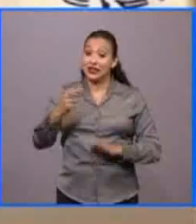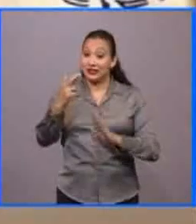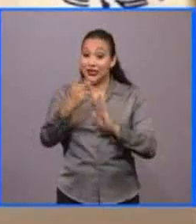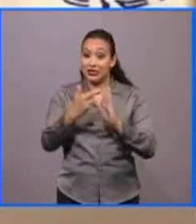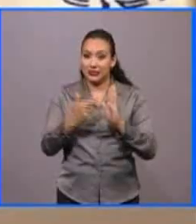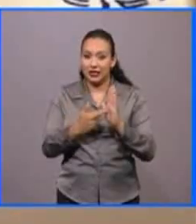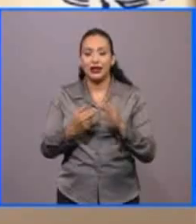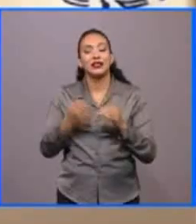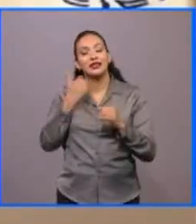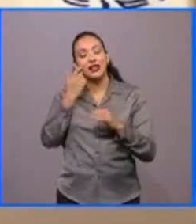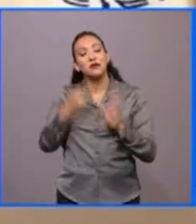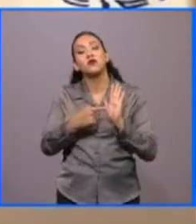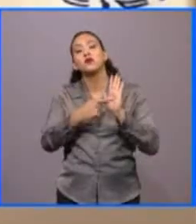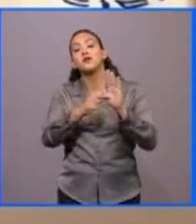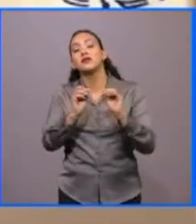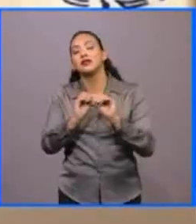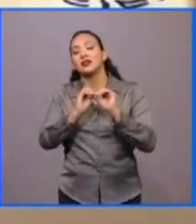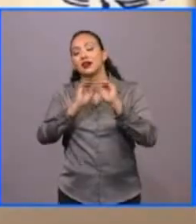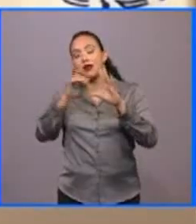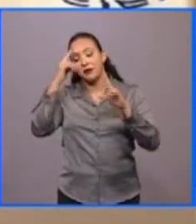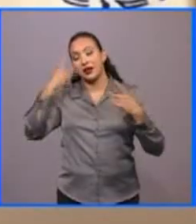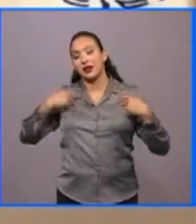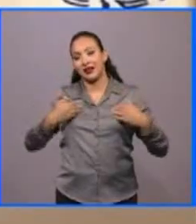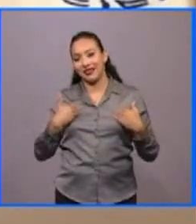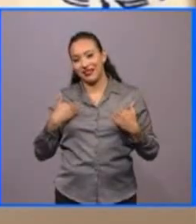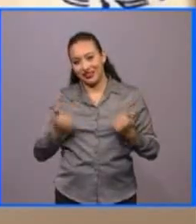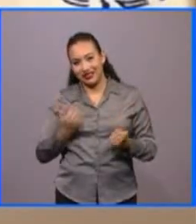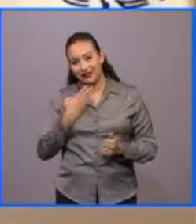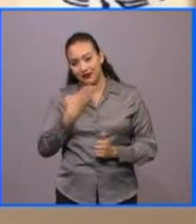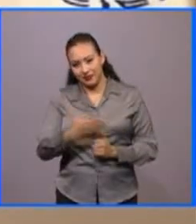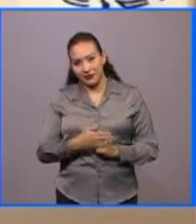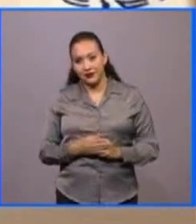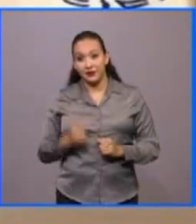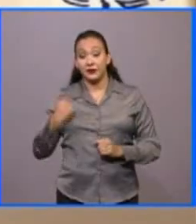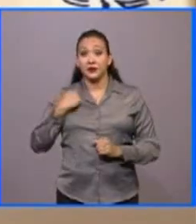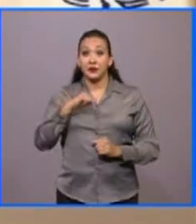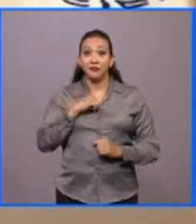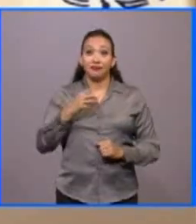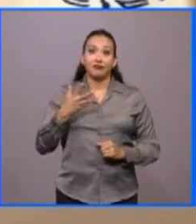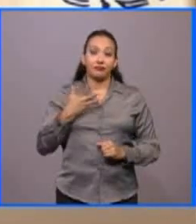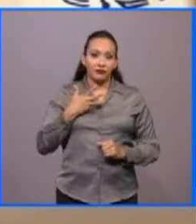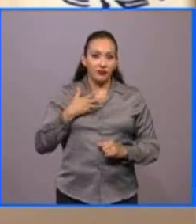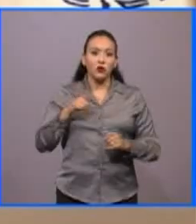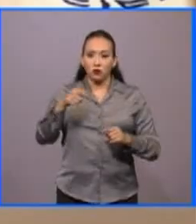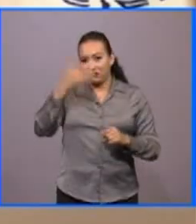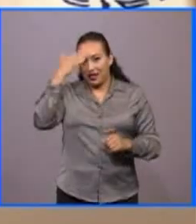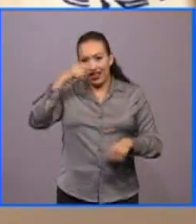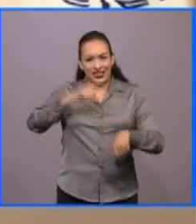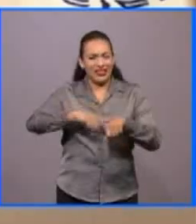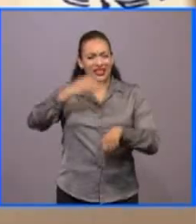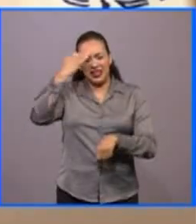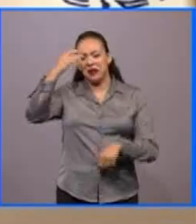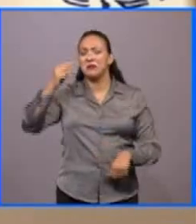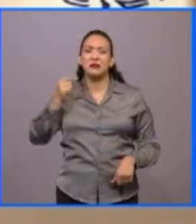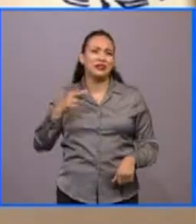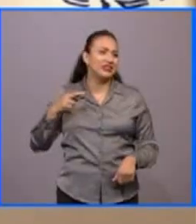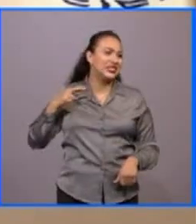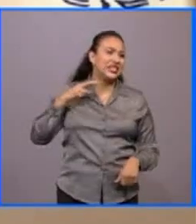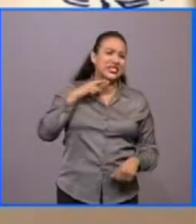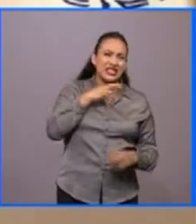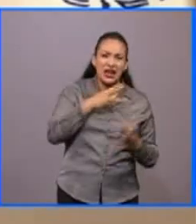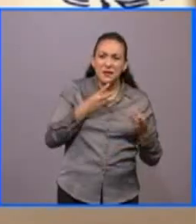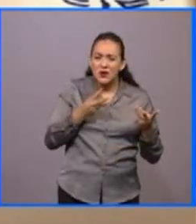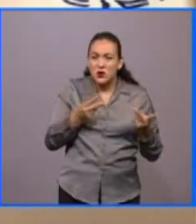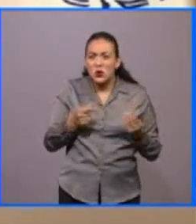queden claras lo más pronto posible. Hemos tenido premura de tiempo que nos ha llevado a